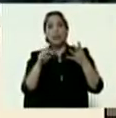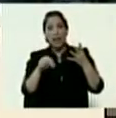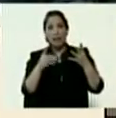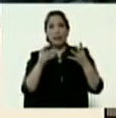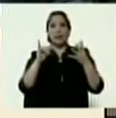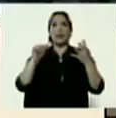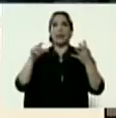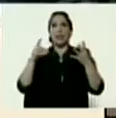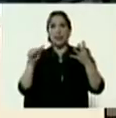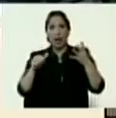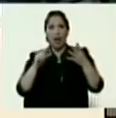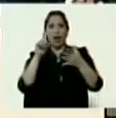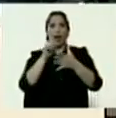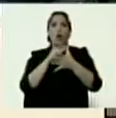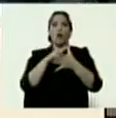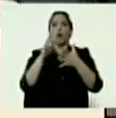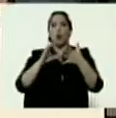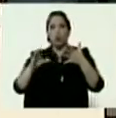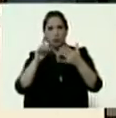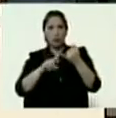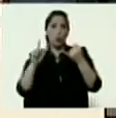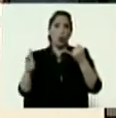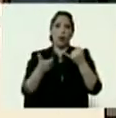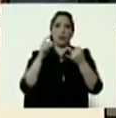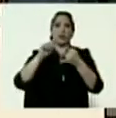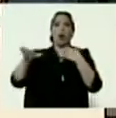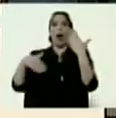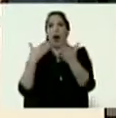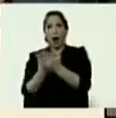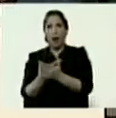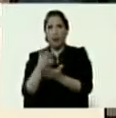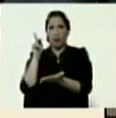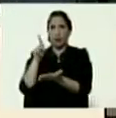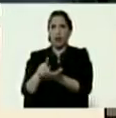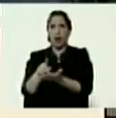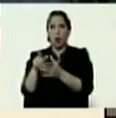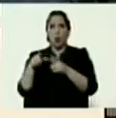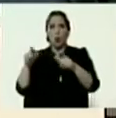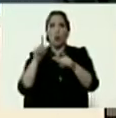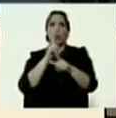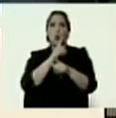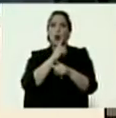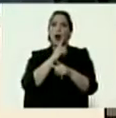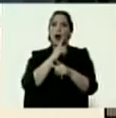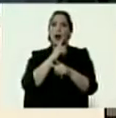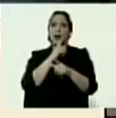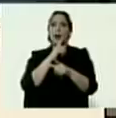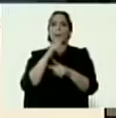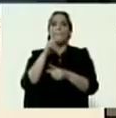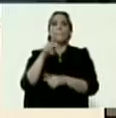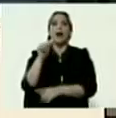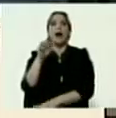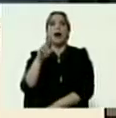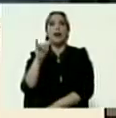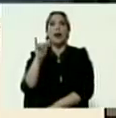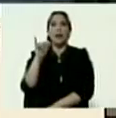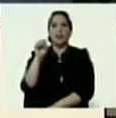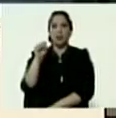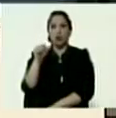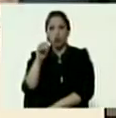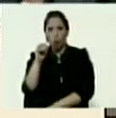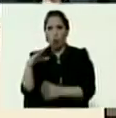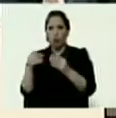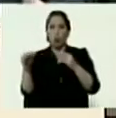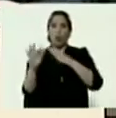Palmita, Coloncito, La Fría, Guaramito, hasta llegar a un sector denominado El Paraíso, que tiene una parte en Venezuela, porque es toda la raya, es